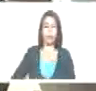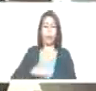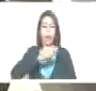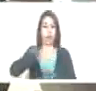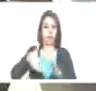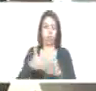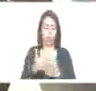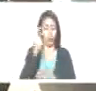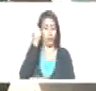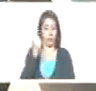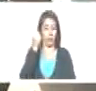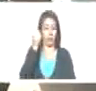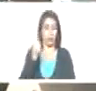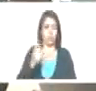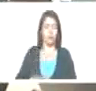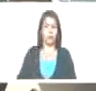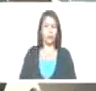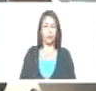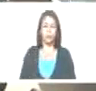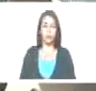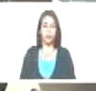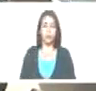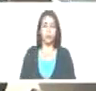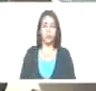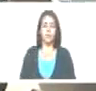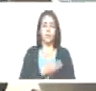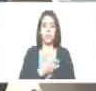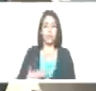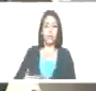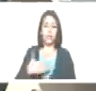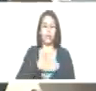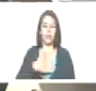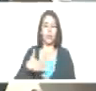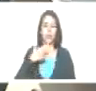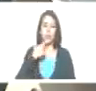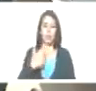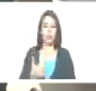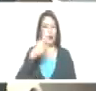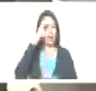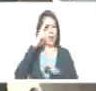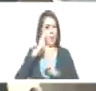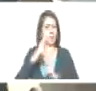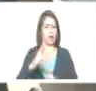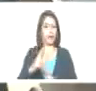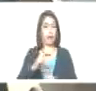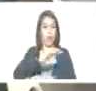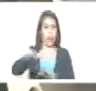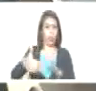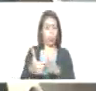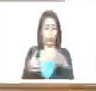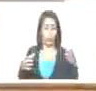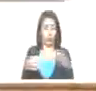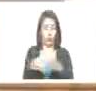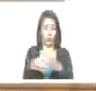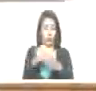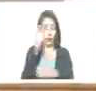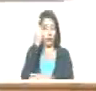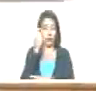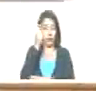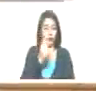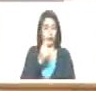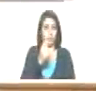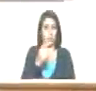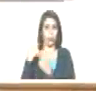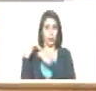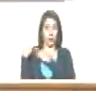parlamentarios, parlamentarias. Presidente, queremos proponerle respetuosamente a esta plenaria, en nombre, además en